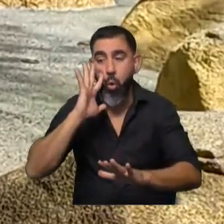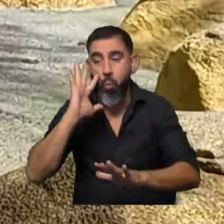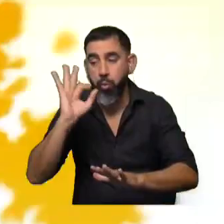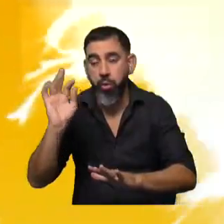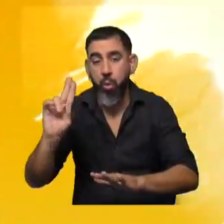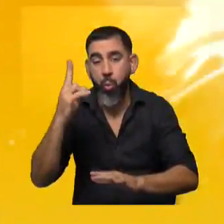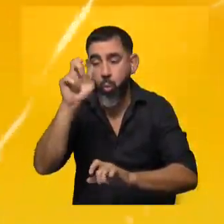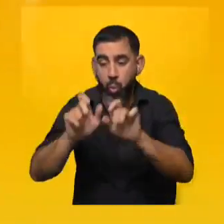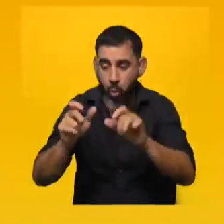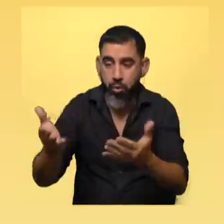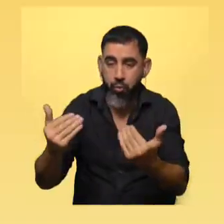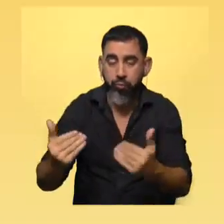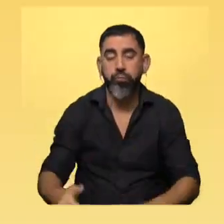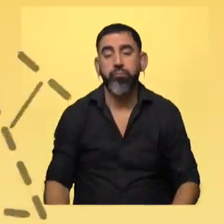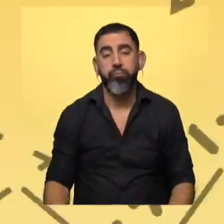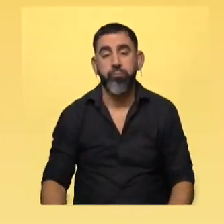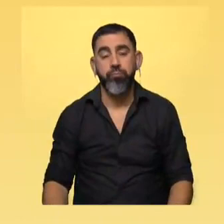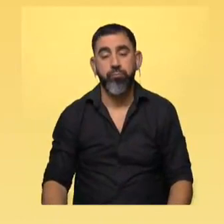a uruguayos.